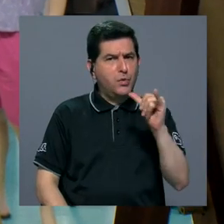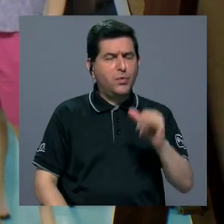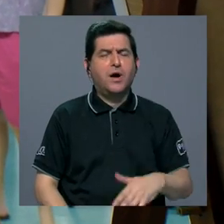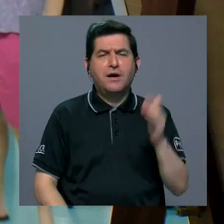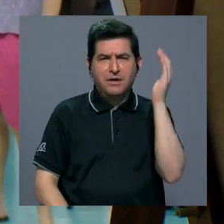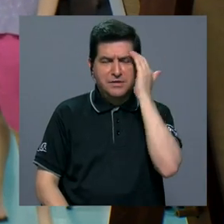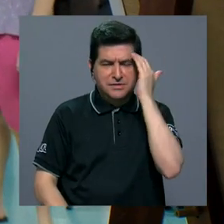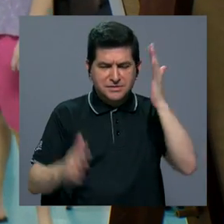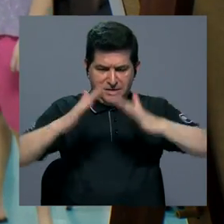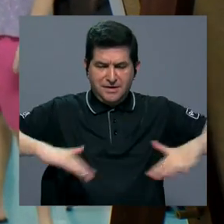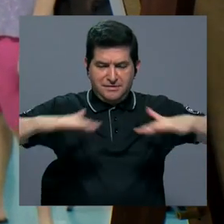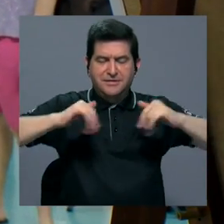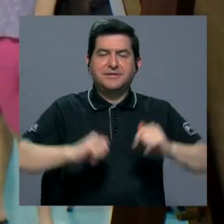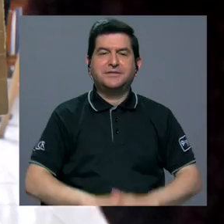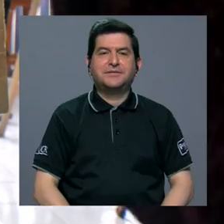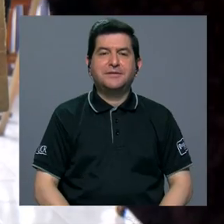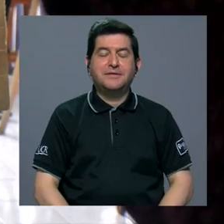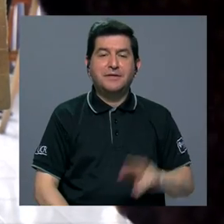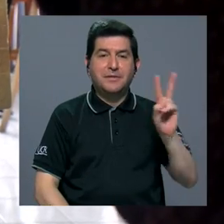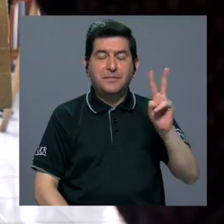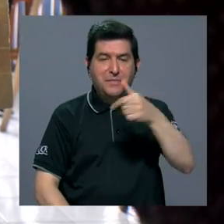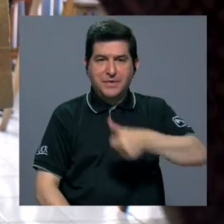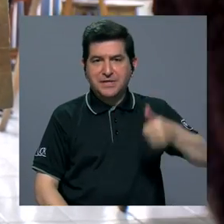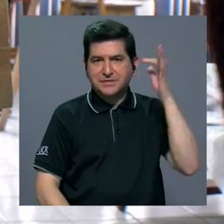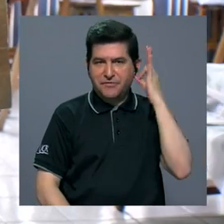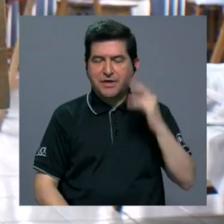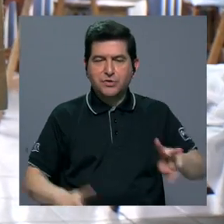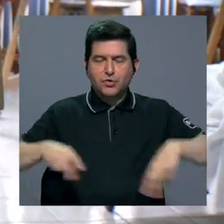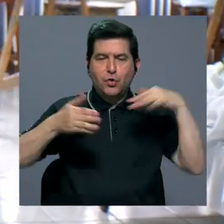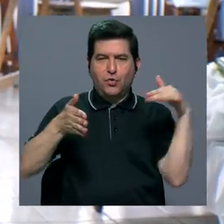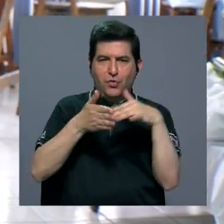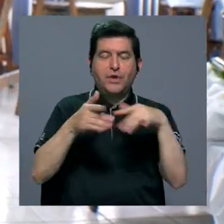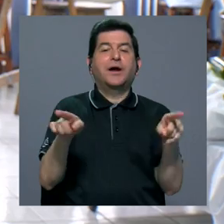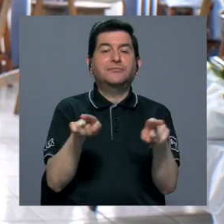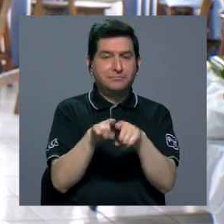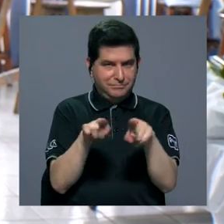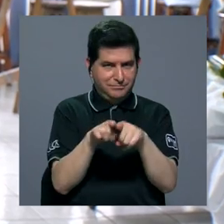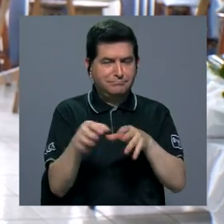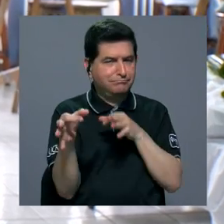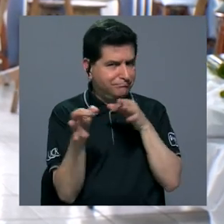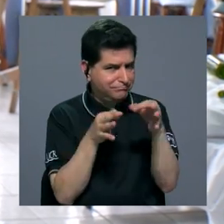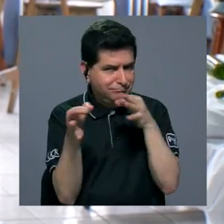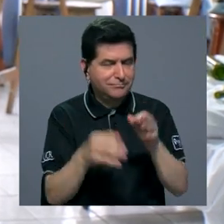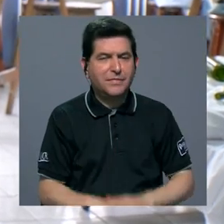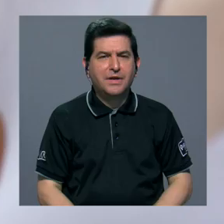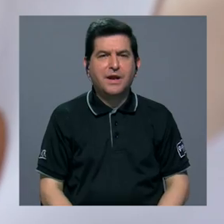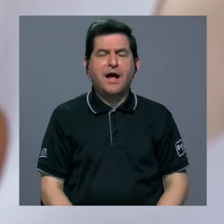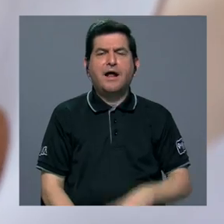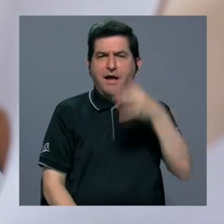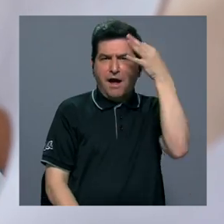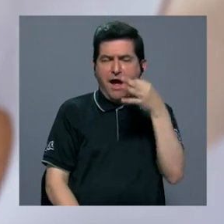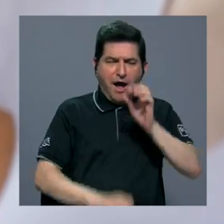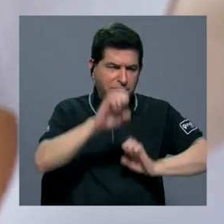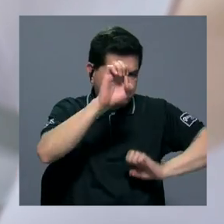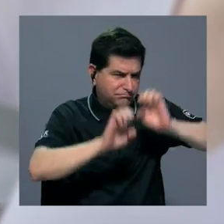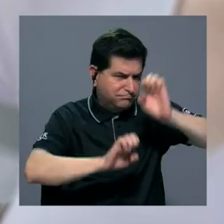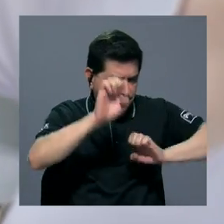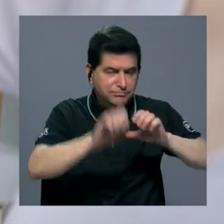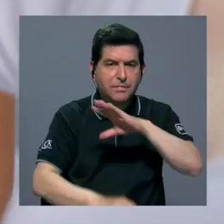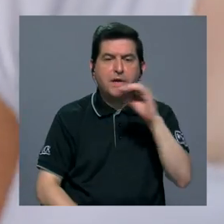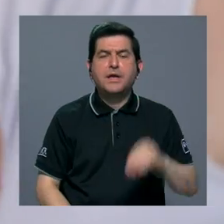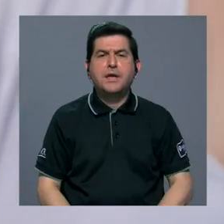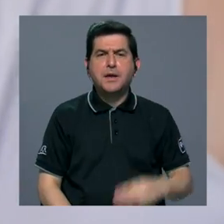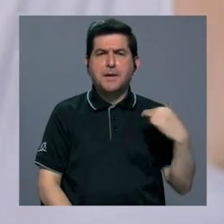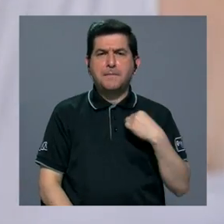a que conozcan el espacio. La Vicerrectora de Vida Estudiantil, además, explicó cuáles serán los criterios de evaluación